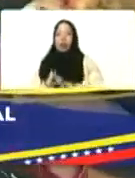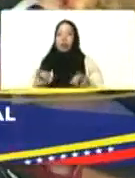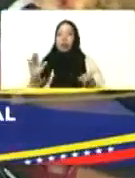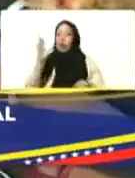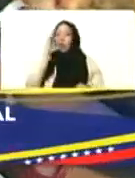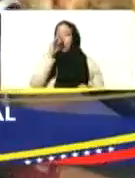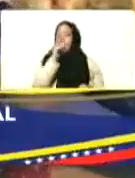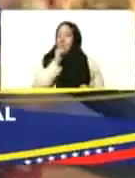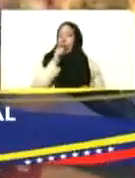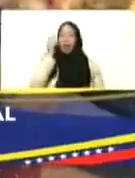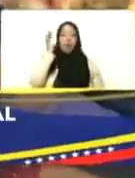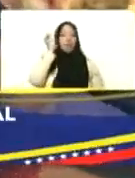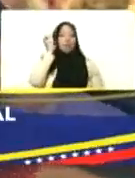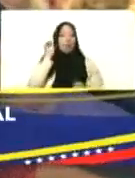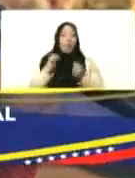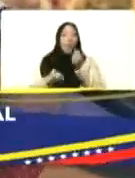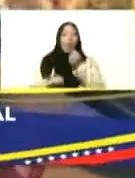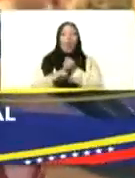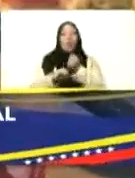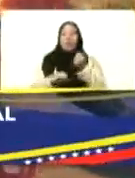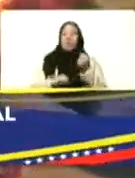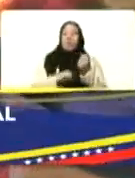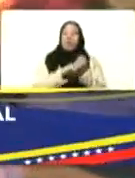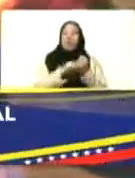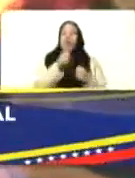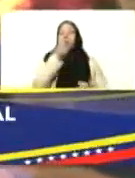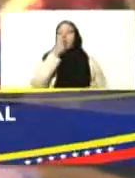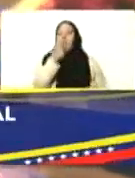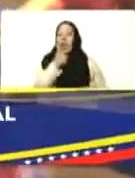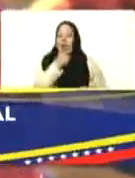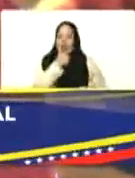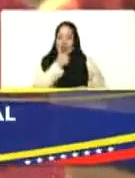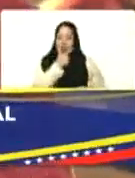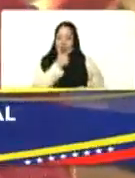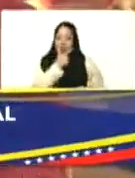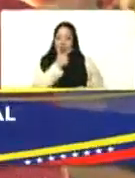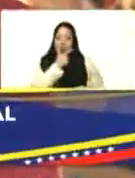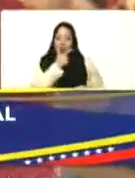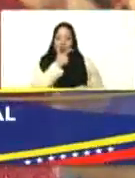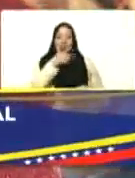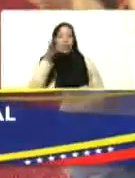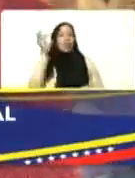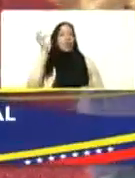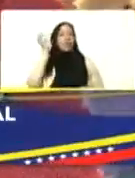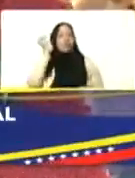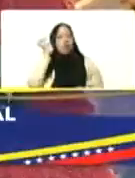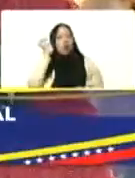teníamos este cuadro hermoso de mujeres